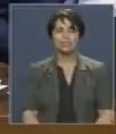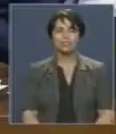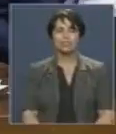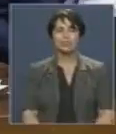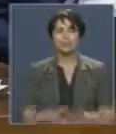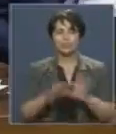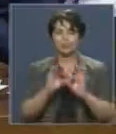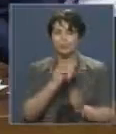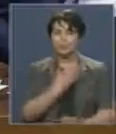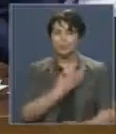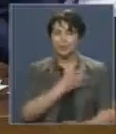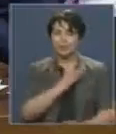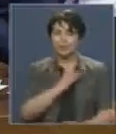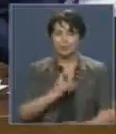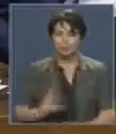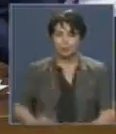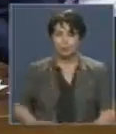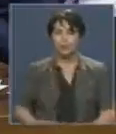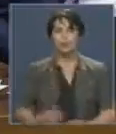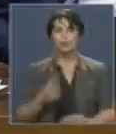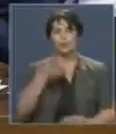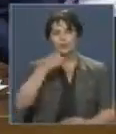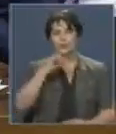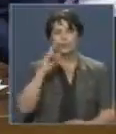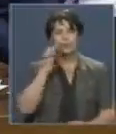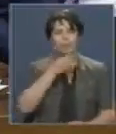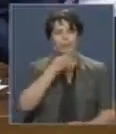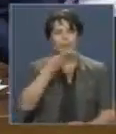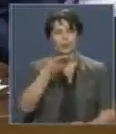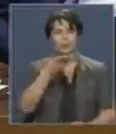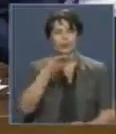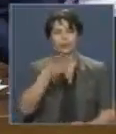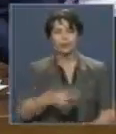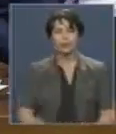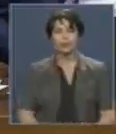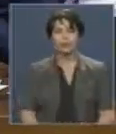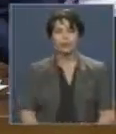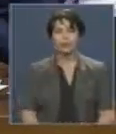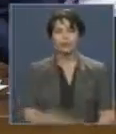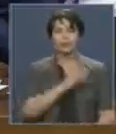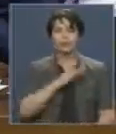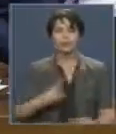Muchas gracias, diputado. A continuación tiene la palabra el diputado Silvio.